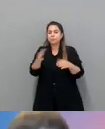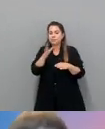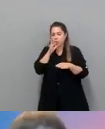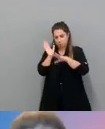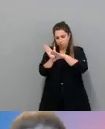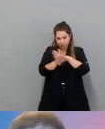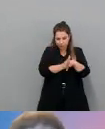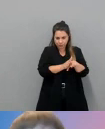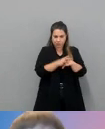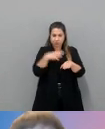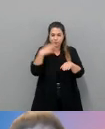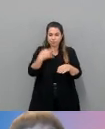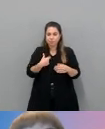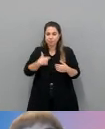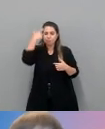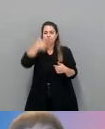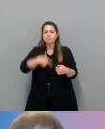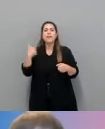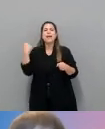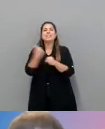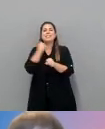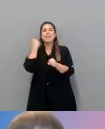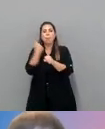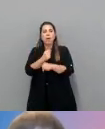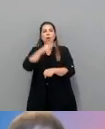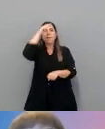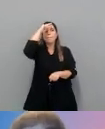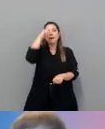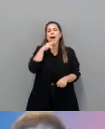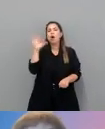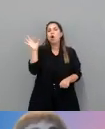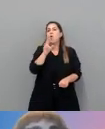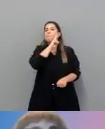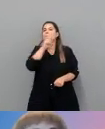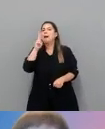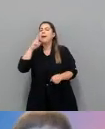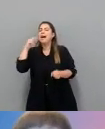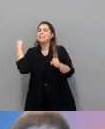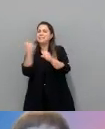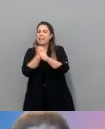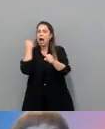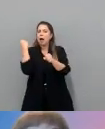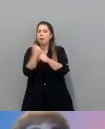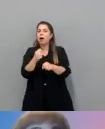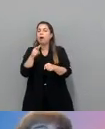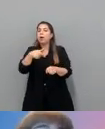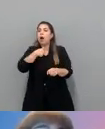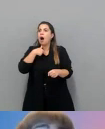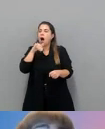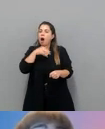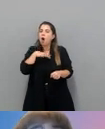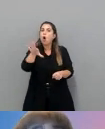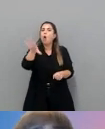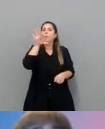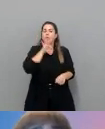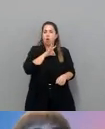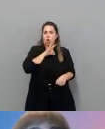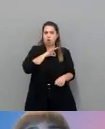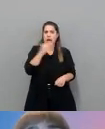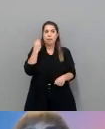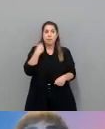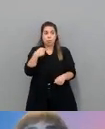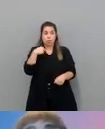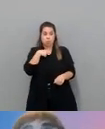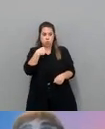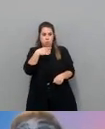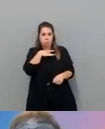que tengo que ser una persona trabajadora, madre o padre trabajador, y que tengo la posibilidad de que en lugar de seguir